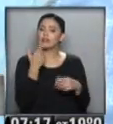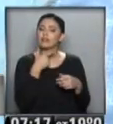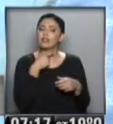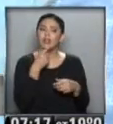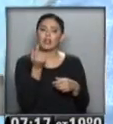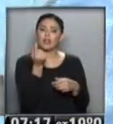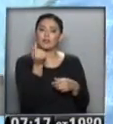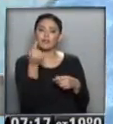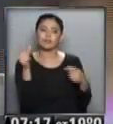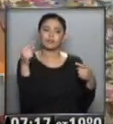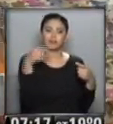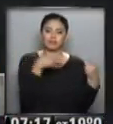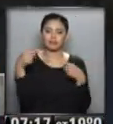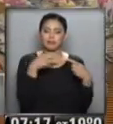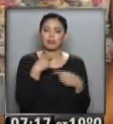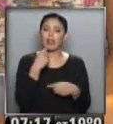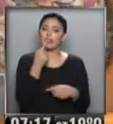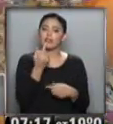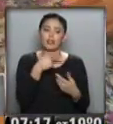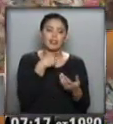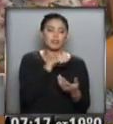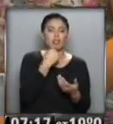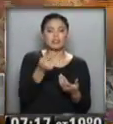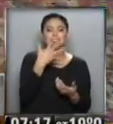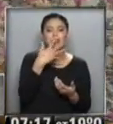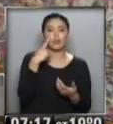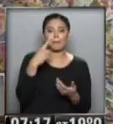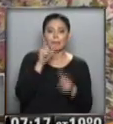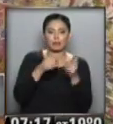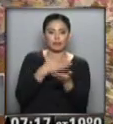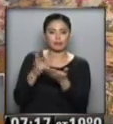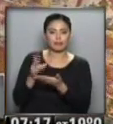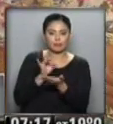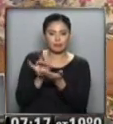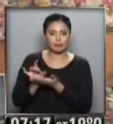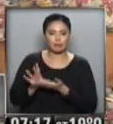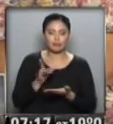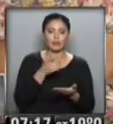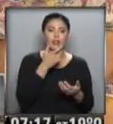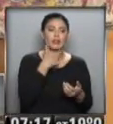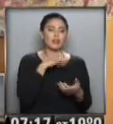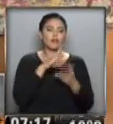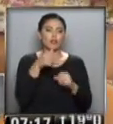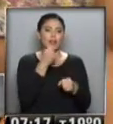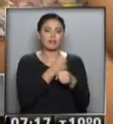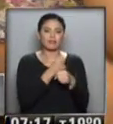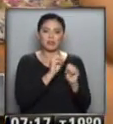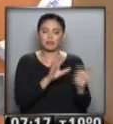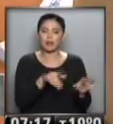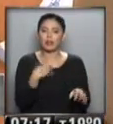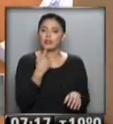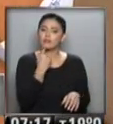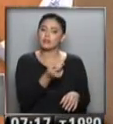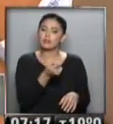acuerdo salarial, amenazan con producir 5.000 despidos, alegando costos laborales y con precarizar el empleo, ya que advirtieron que aplicarán